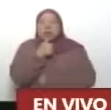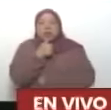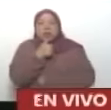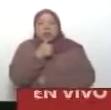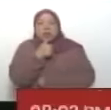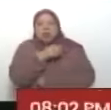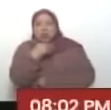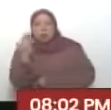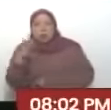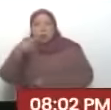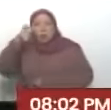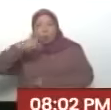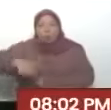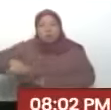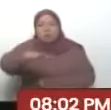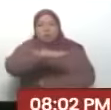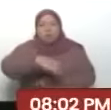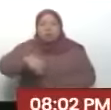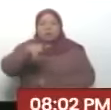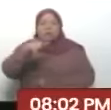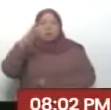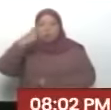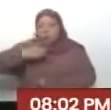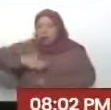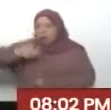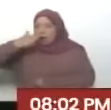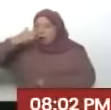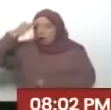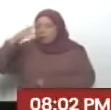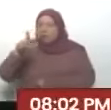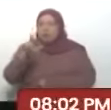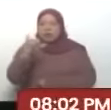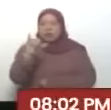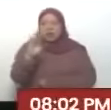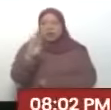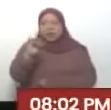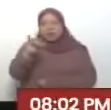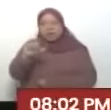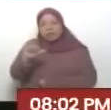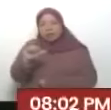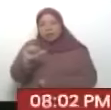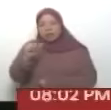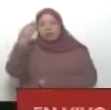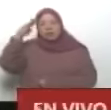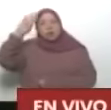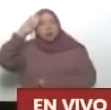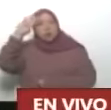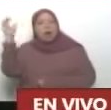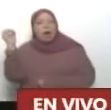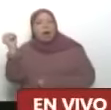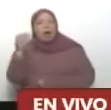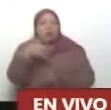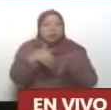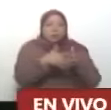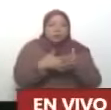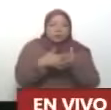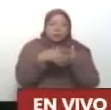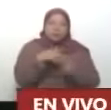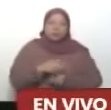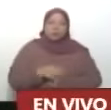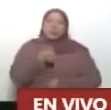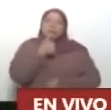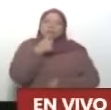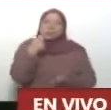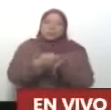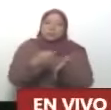la masacre contra el pueblo de Libia? ¿Quién? ¿Cuba o Estados Unidos? ¿Quién patrocinó Ucrania,